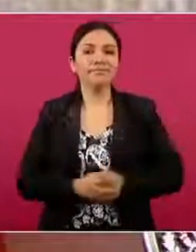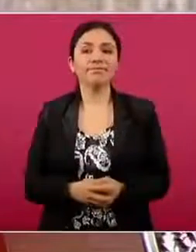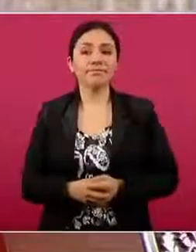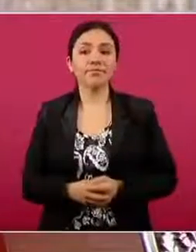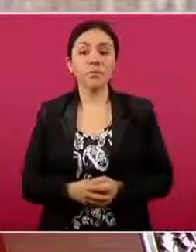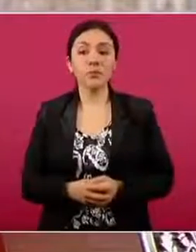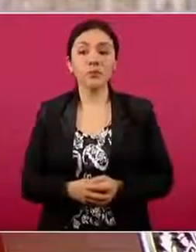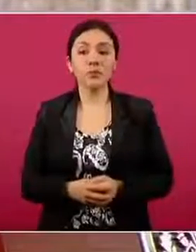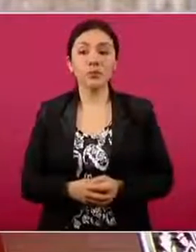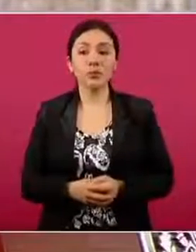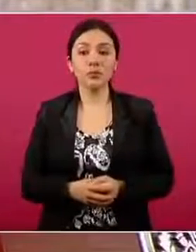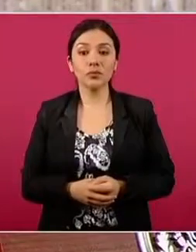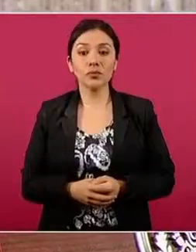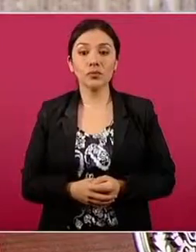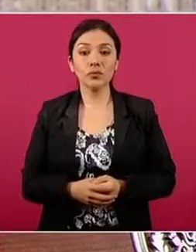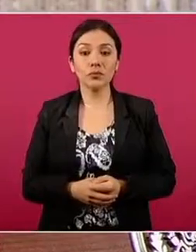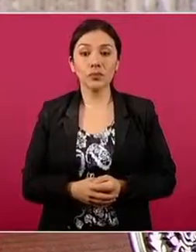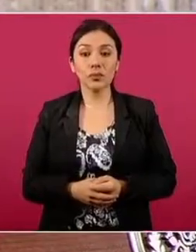y